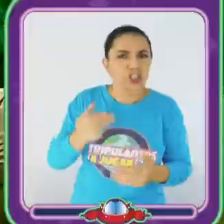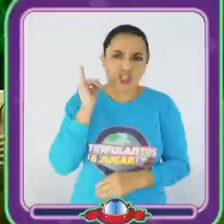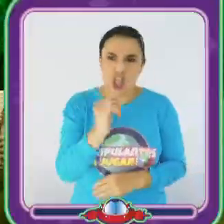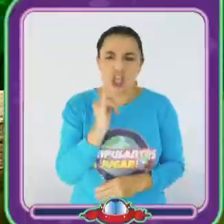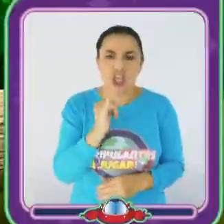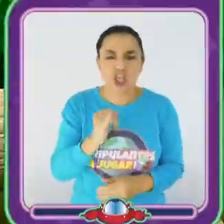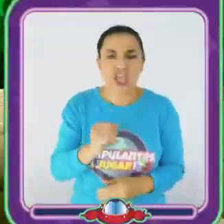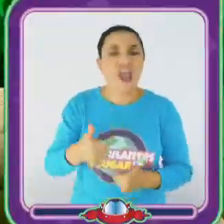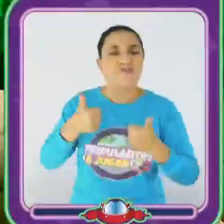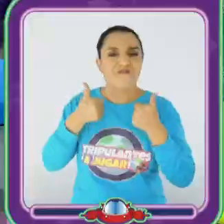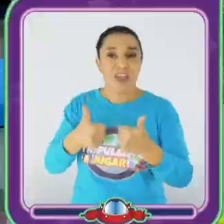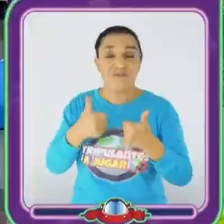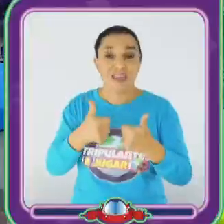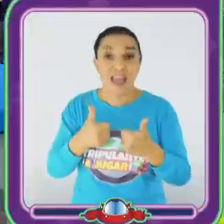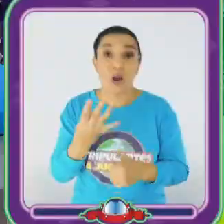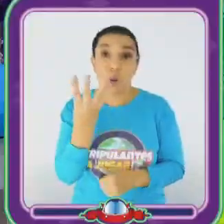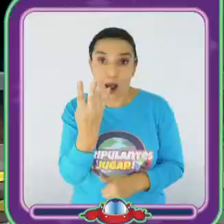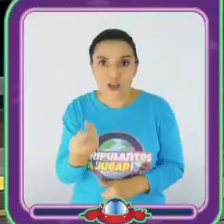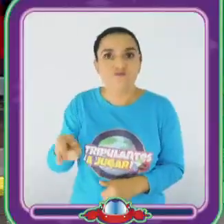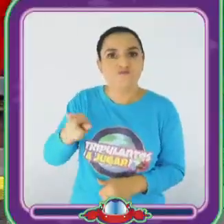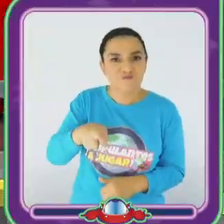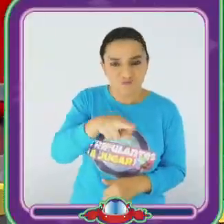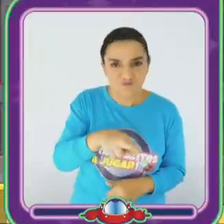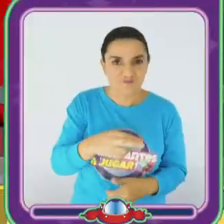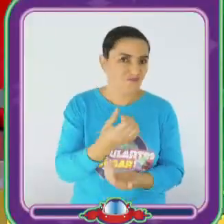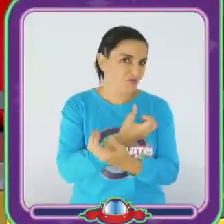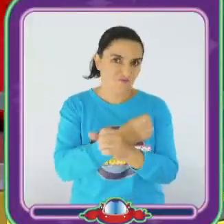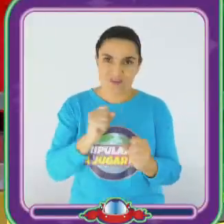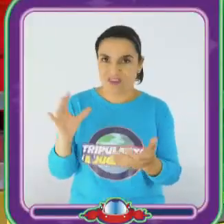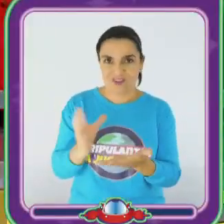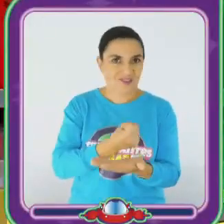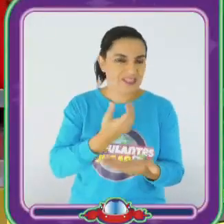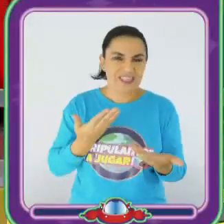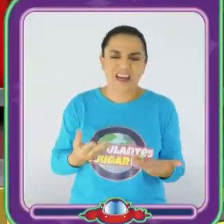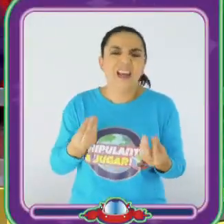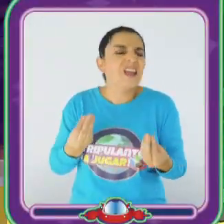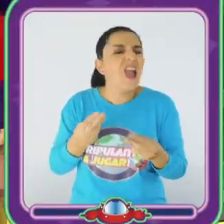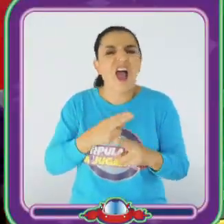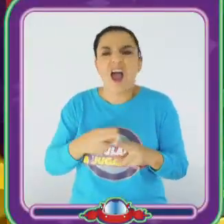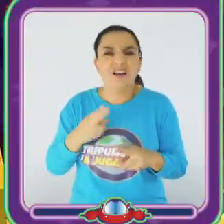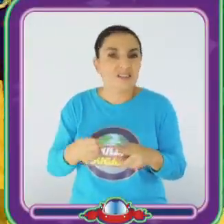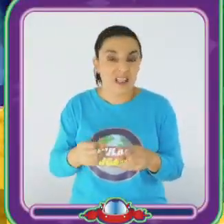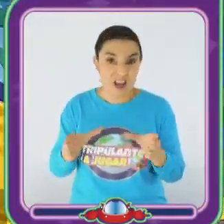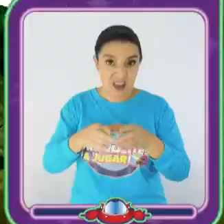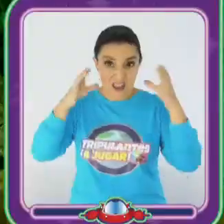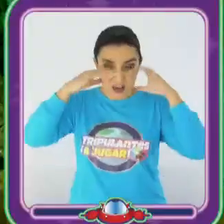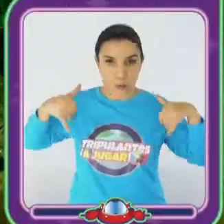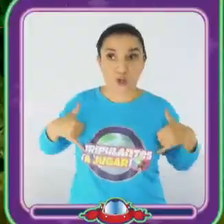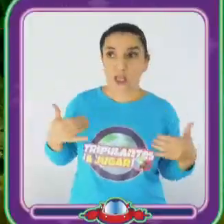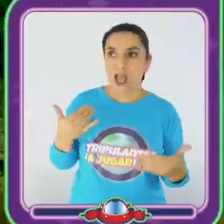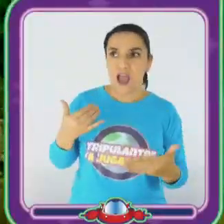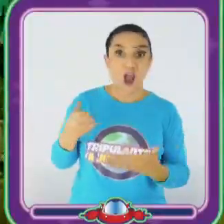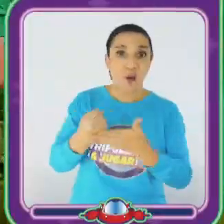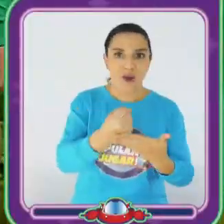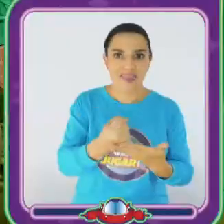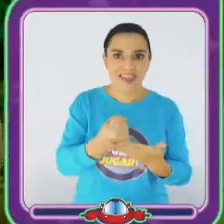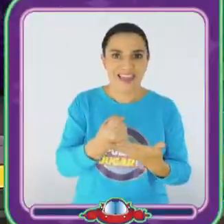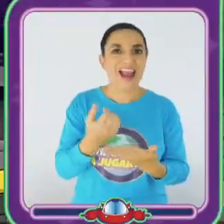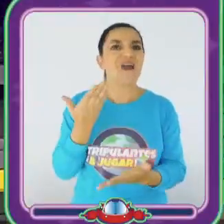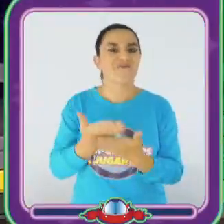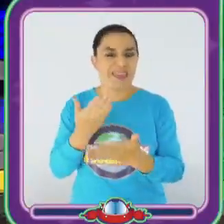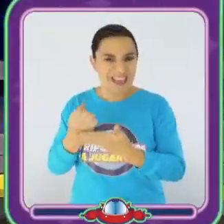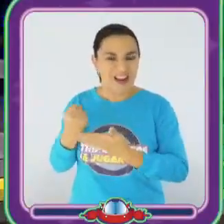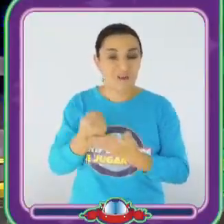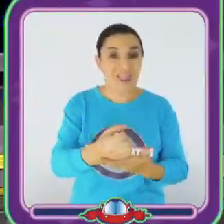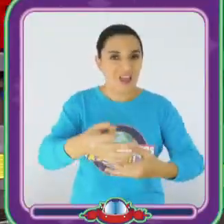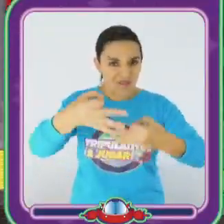¡Sí! Muy bien. Tienen 4 intentos, tripulación. Si no lo logran, ¿qué pueden hacer, tripulación? ¡Comodín! ¡Comodín!